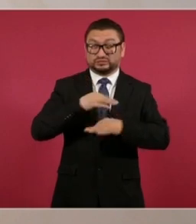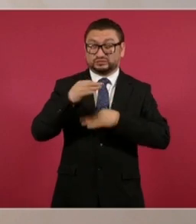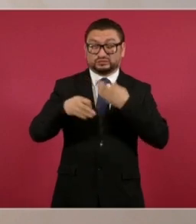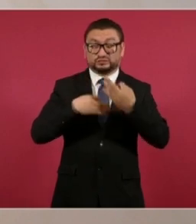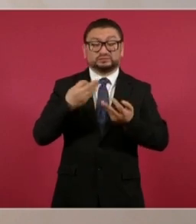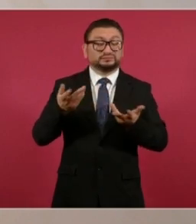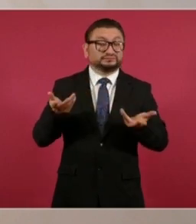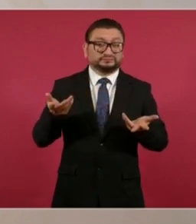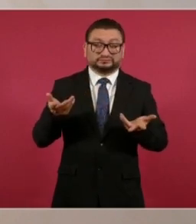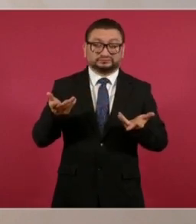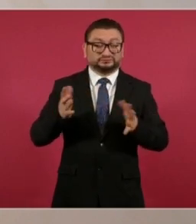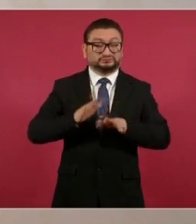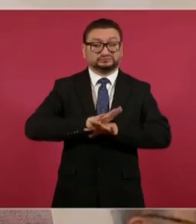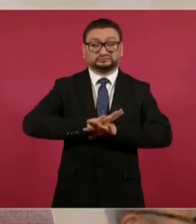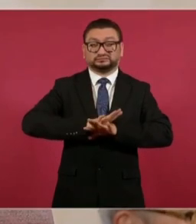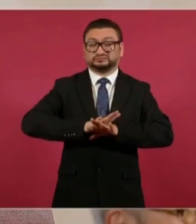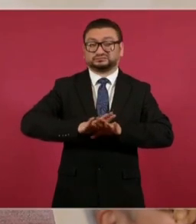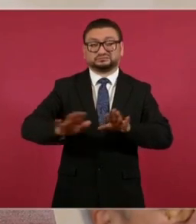eso